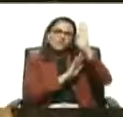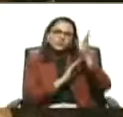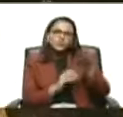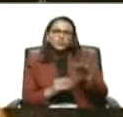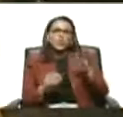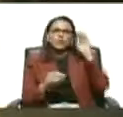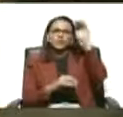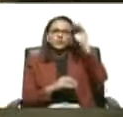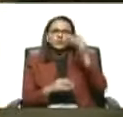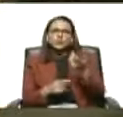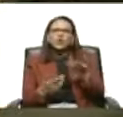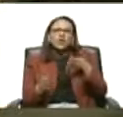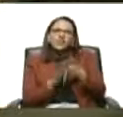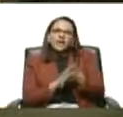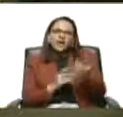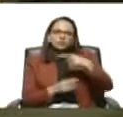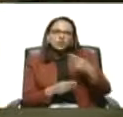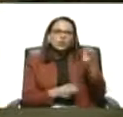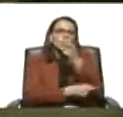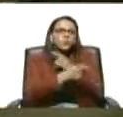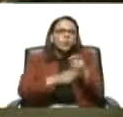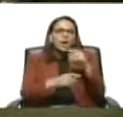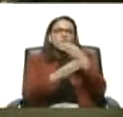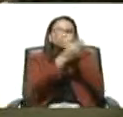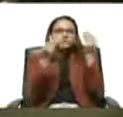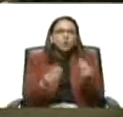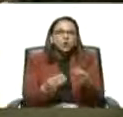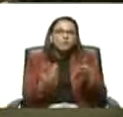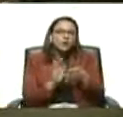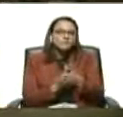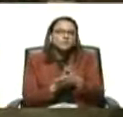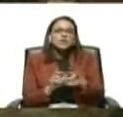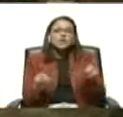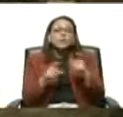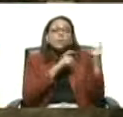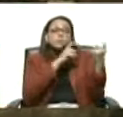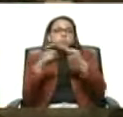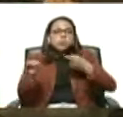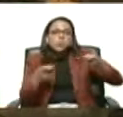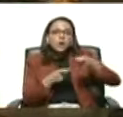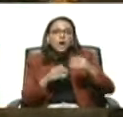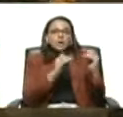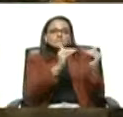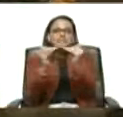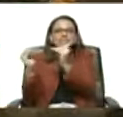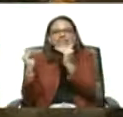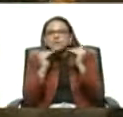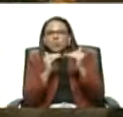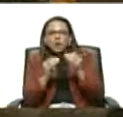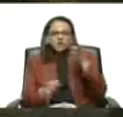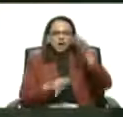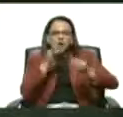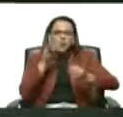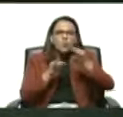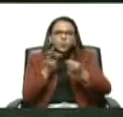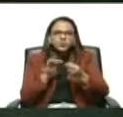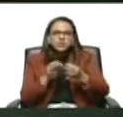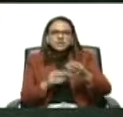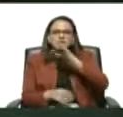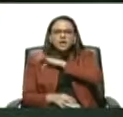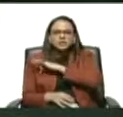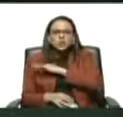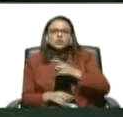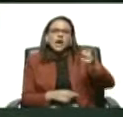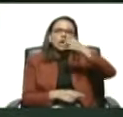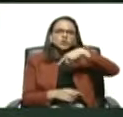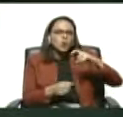basado justamente en un modelo que signifique igualdad social, justicia social, que signifique